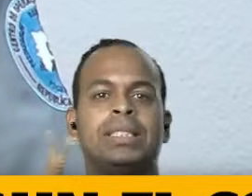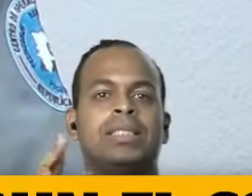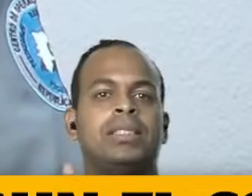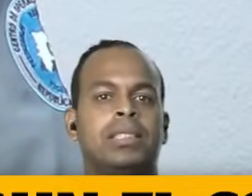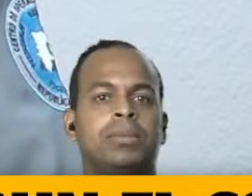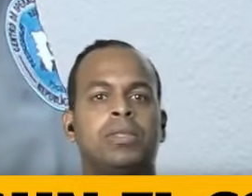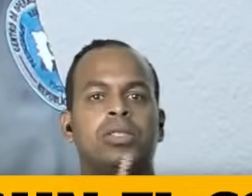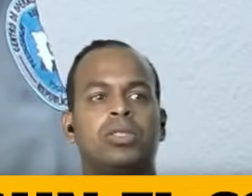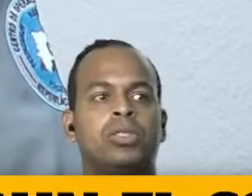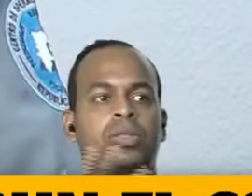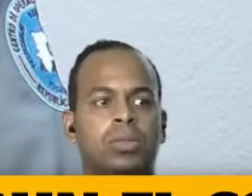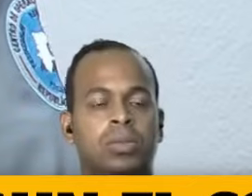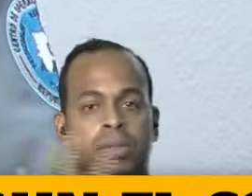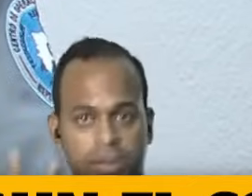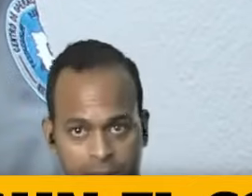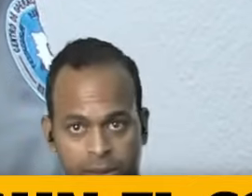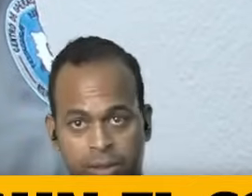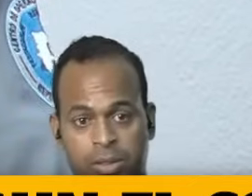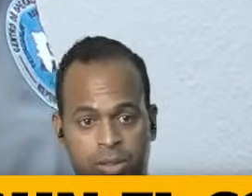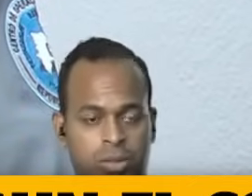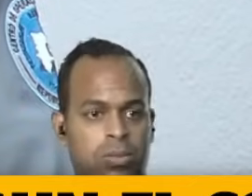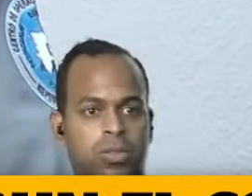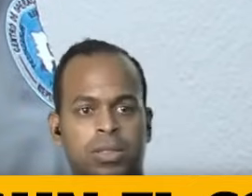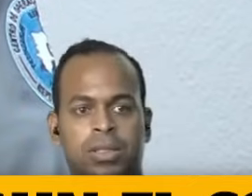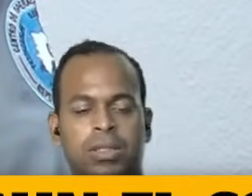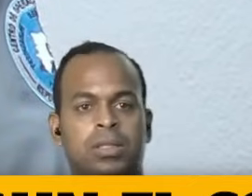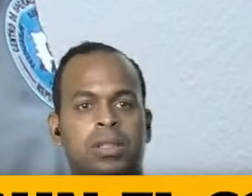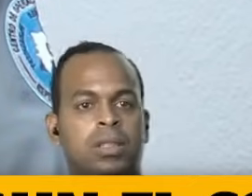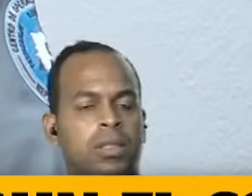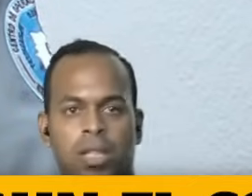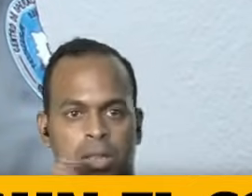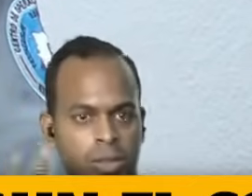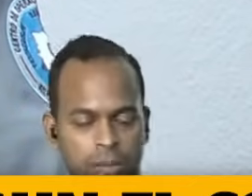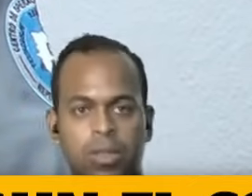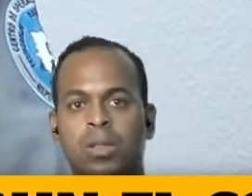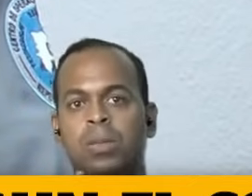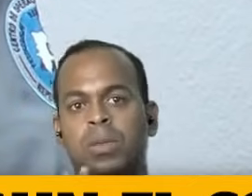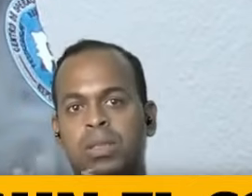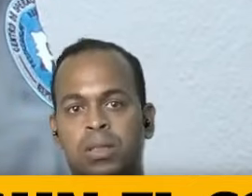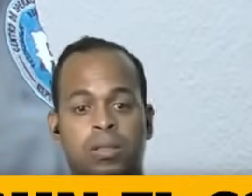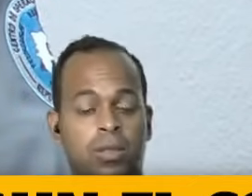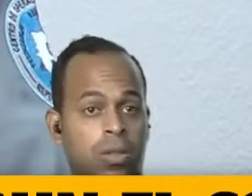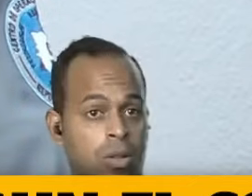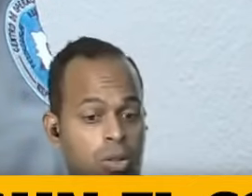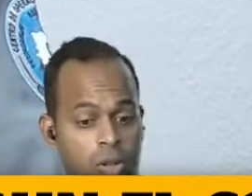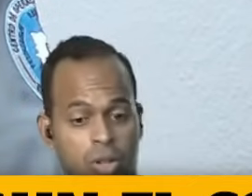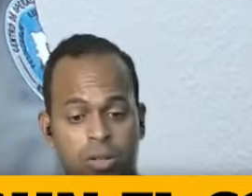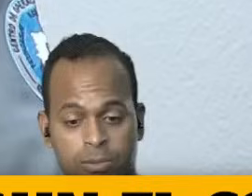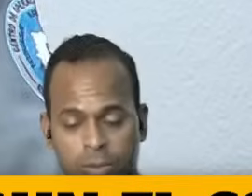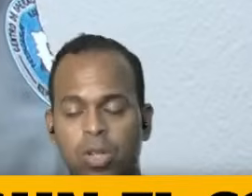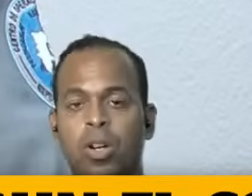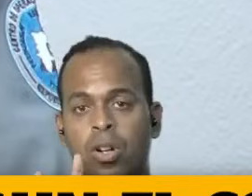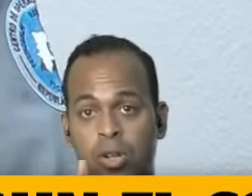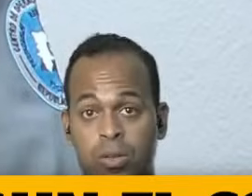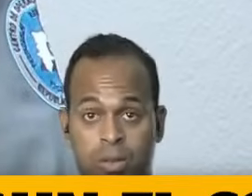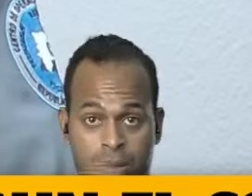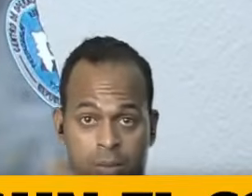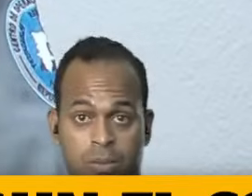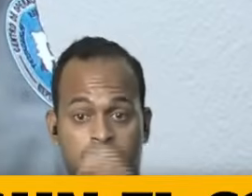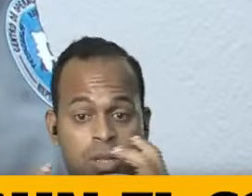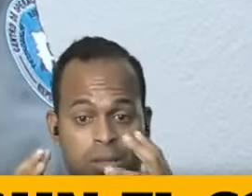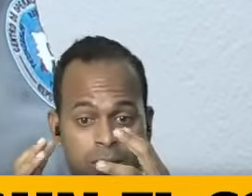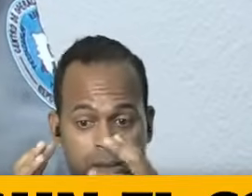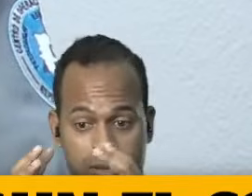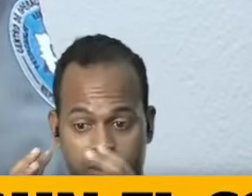17,855. Comunidades incomunicadas, 45. Carreteras afectadas, 8. Puentes afectados, 5.